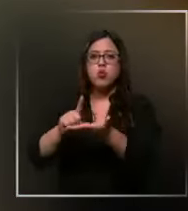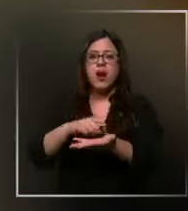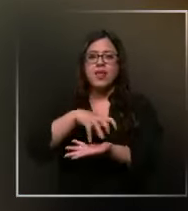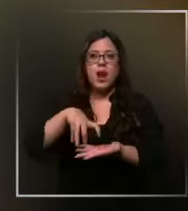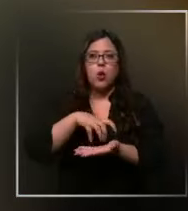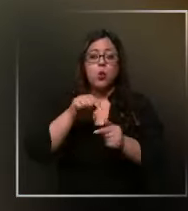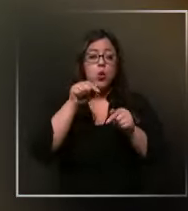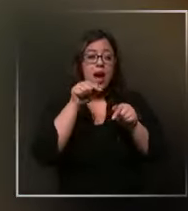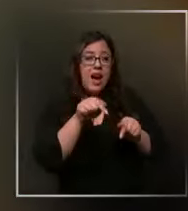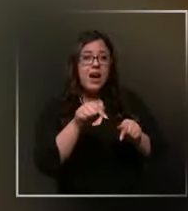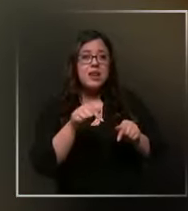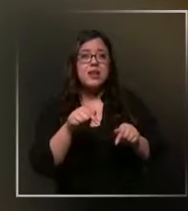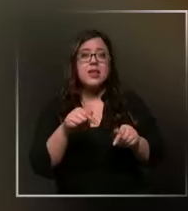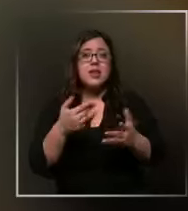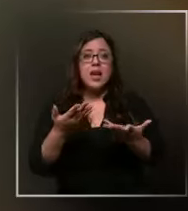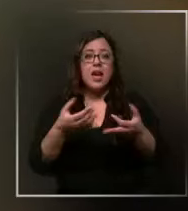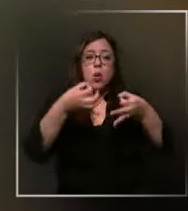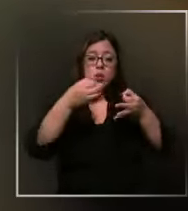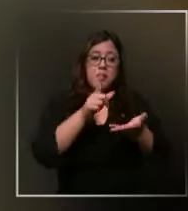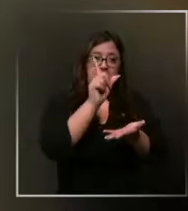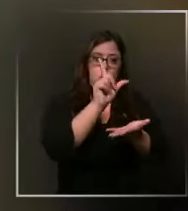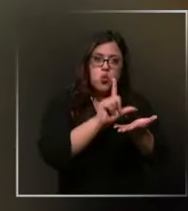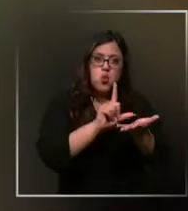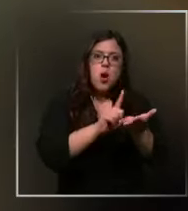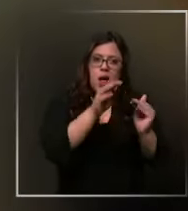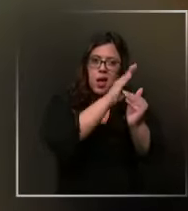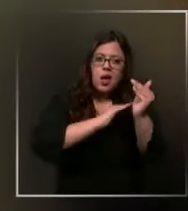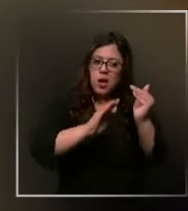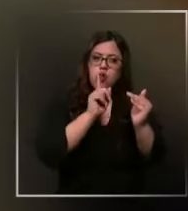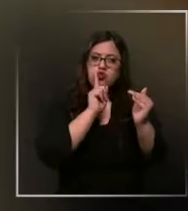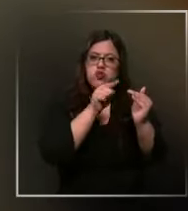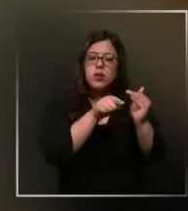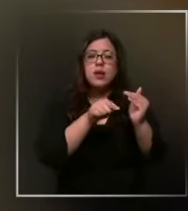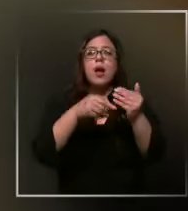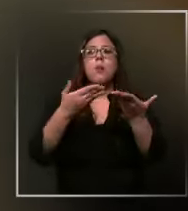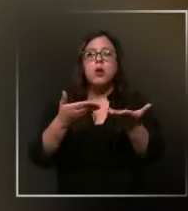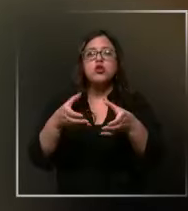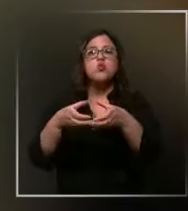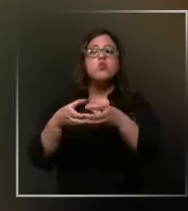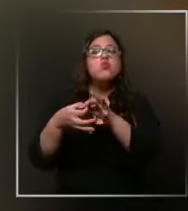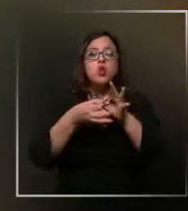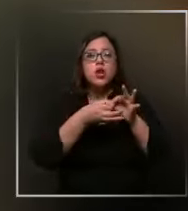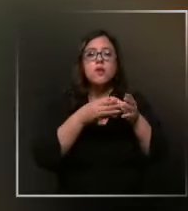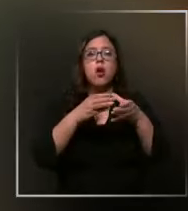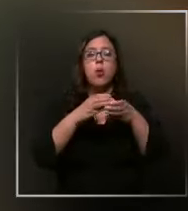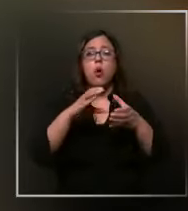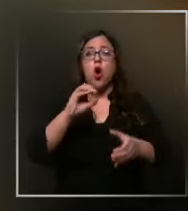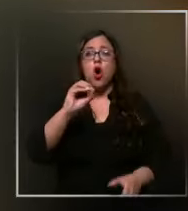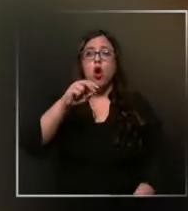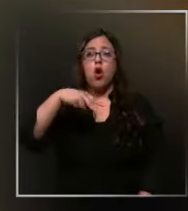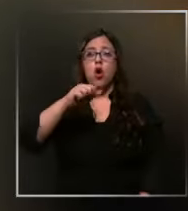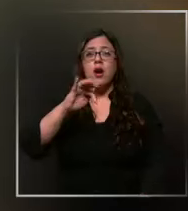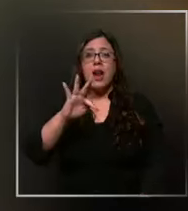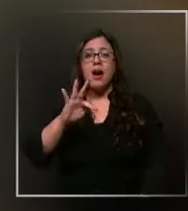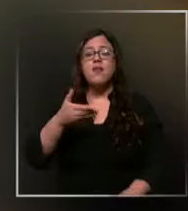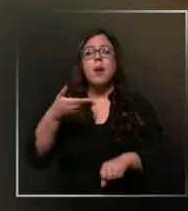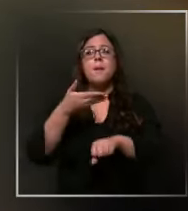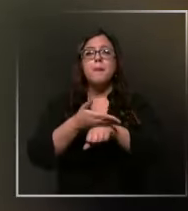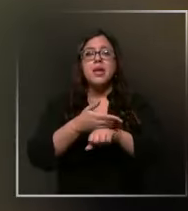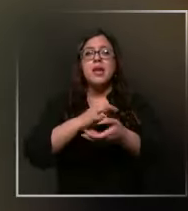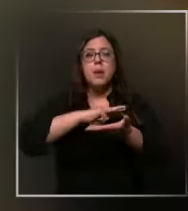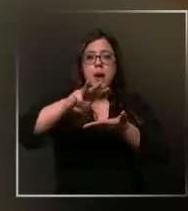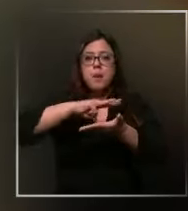una proyección hacia un sector poblado. Es razón de ello que CONAF nos ha solicitado emitir este mensaje SAE que se ha